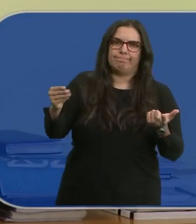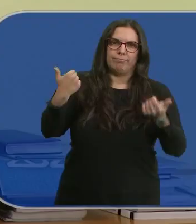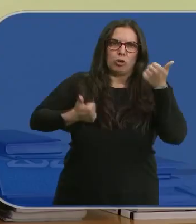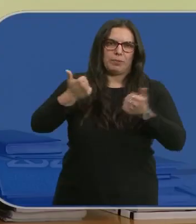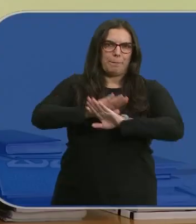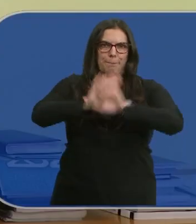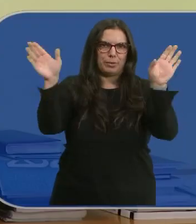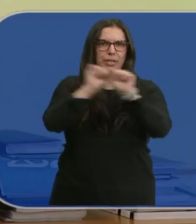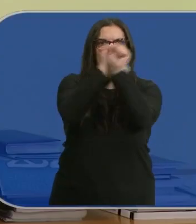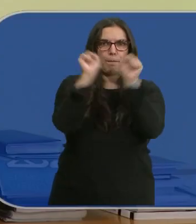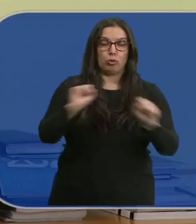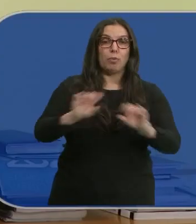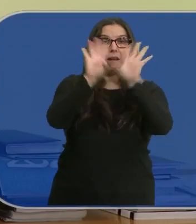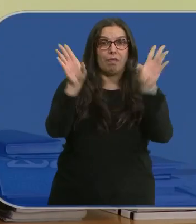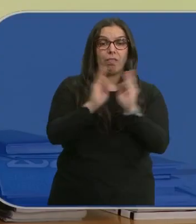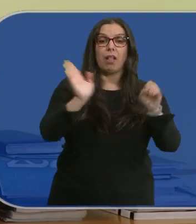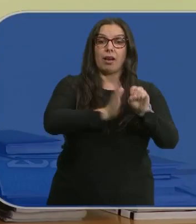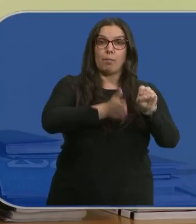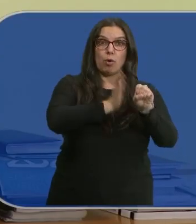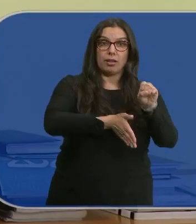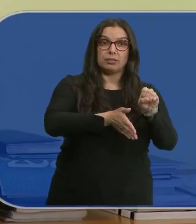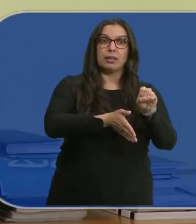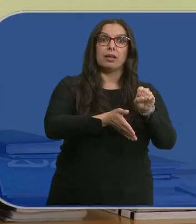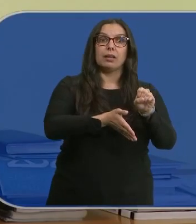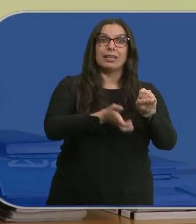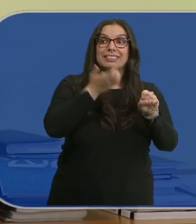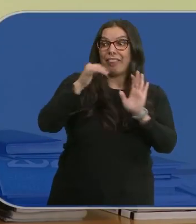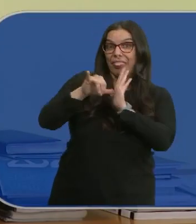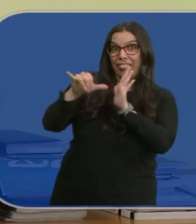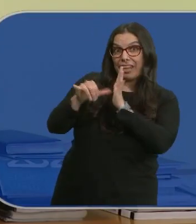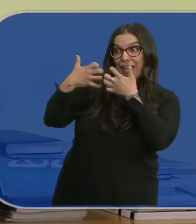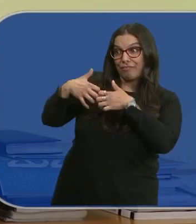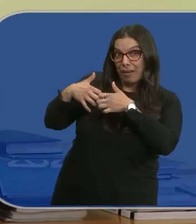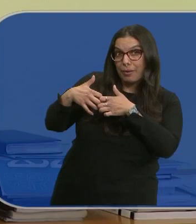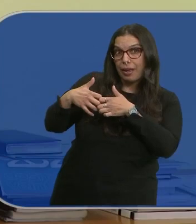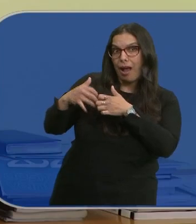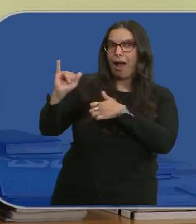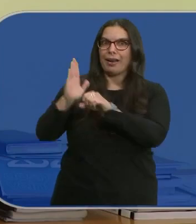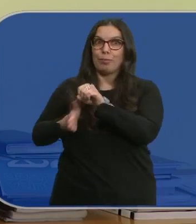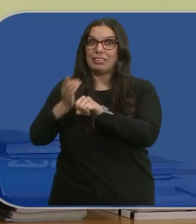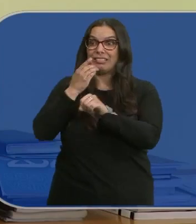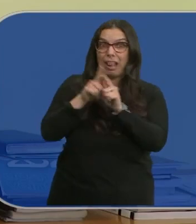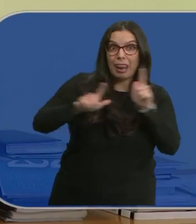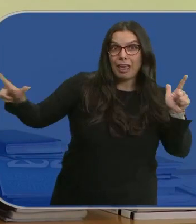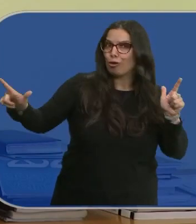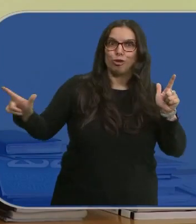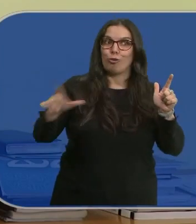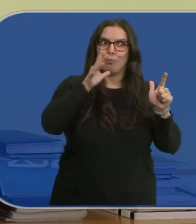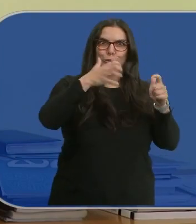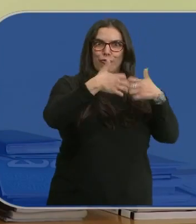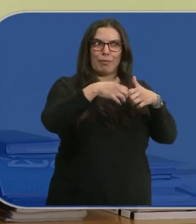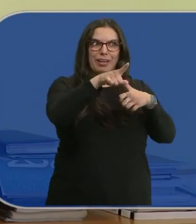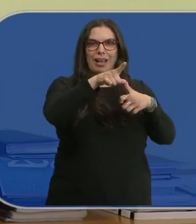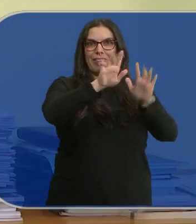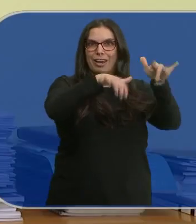En definitiva, entendemos que la remolacha se va a producir allí donde queda más cerca de los centros de molturación y León no va a tener ninguno